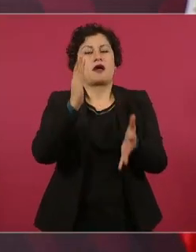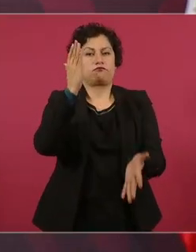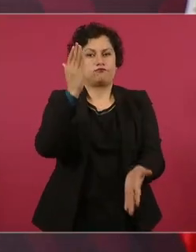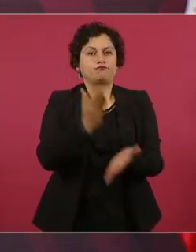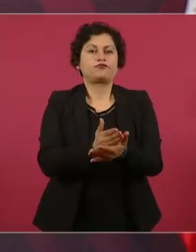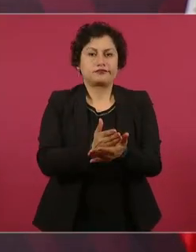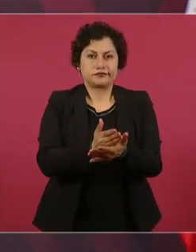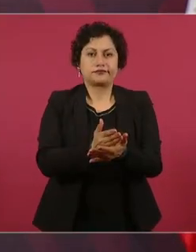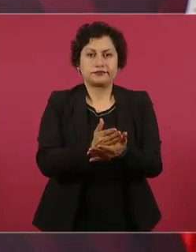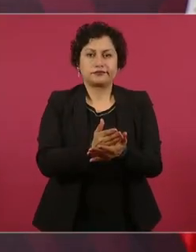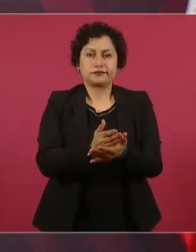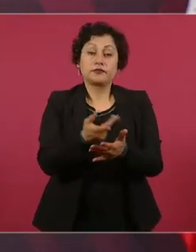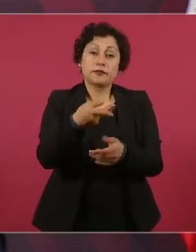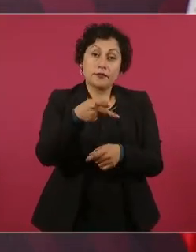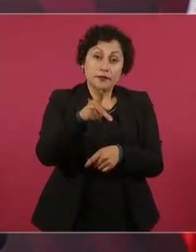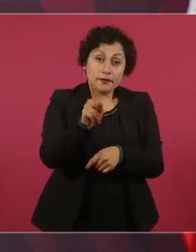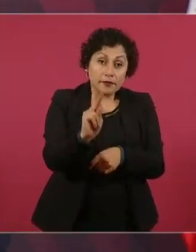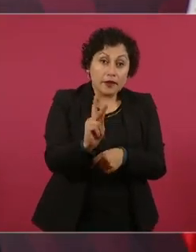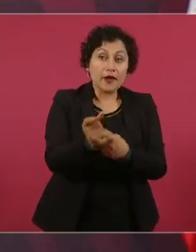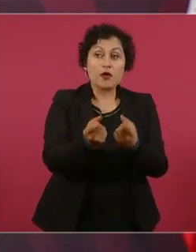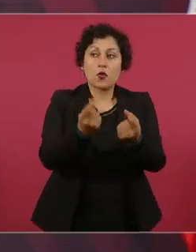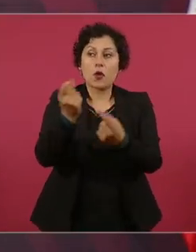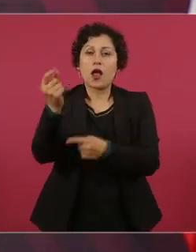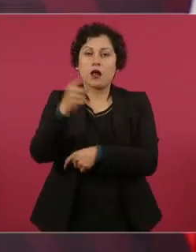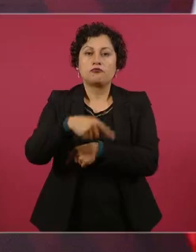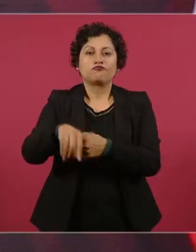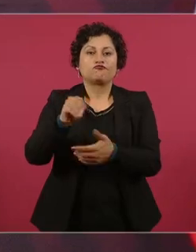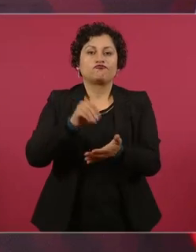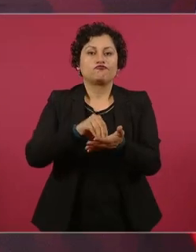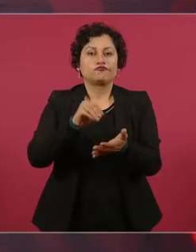buscan hacer negocios